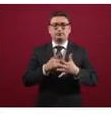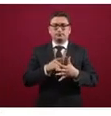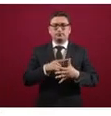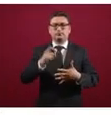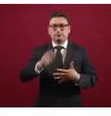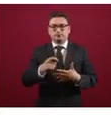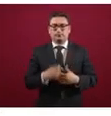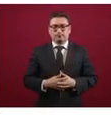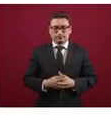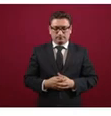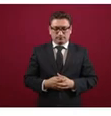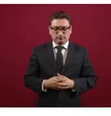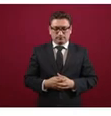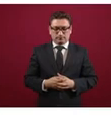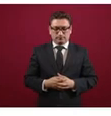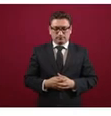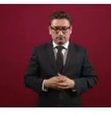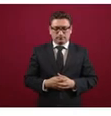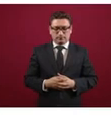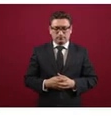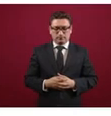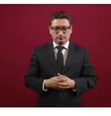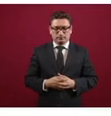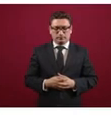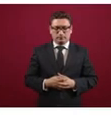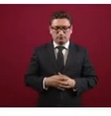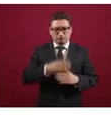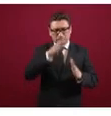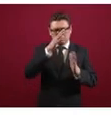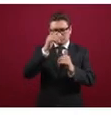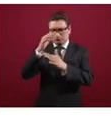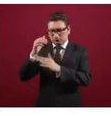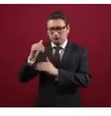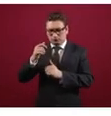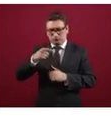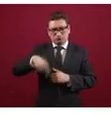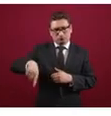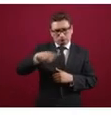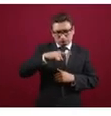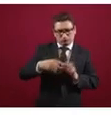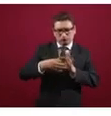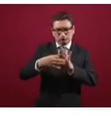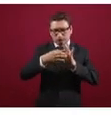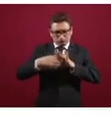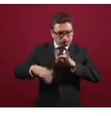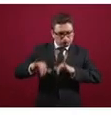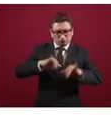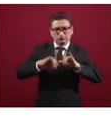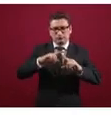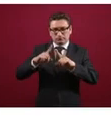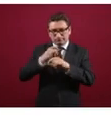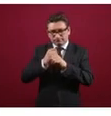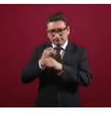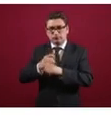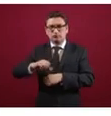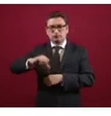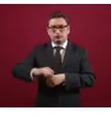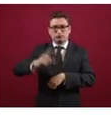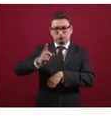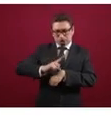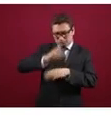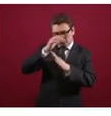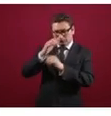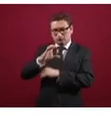se establecerán distintos convenios de colaboración científica el día de hoy se suscribirá un convenio con